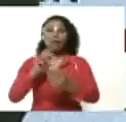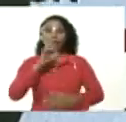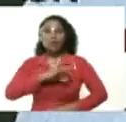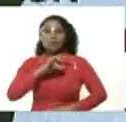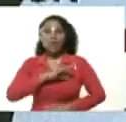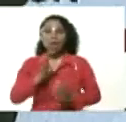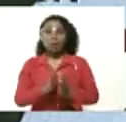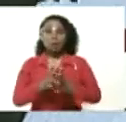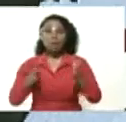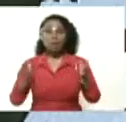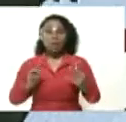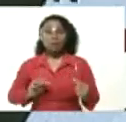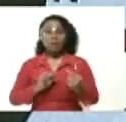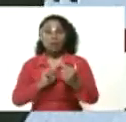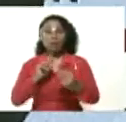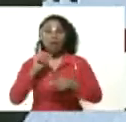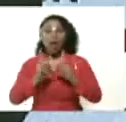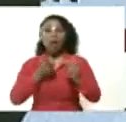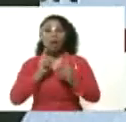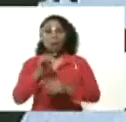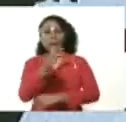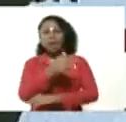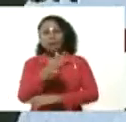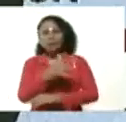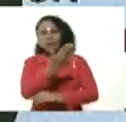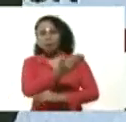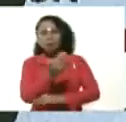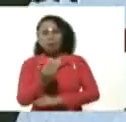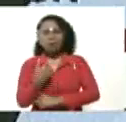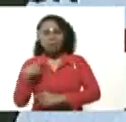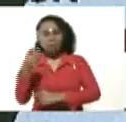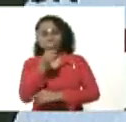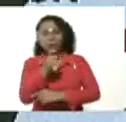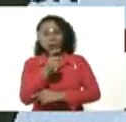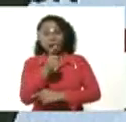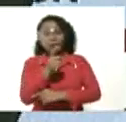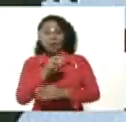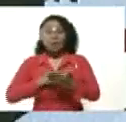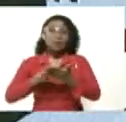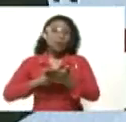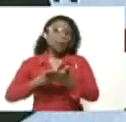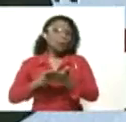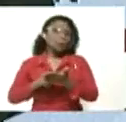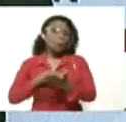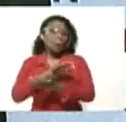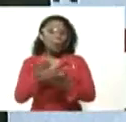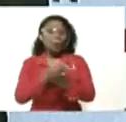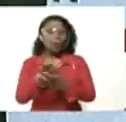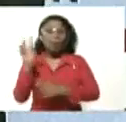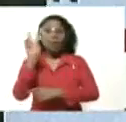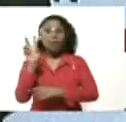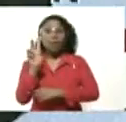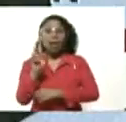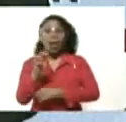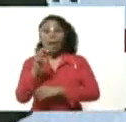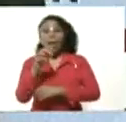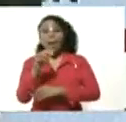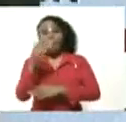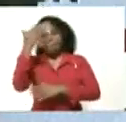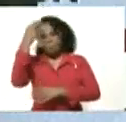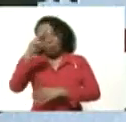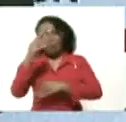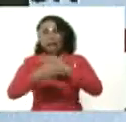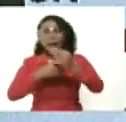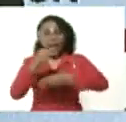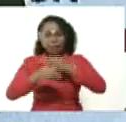enorme desencuentro donde algunos parecían regresar a la búsqueda de atajos, en Venezuela parece que en México se han dado pasos